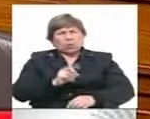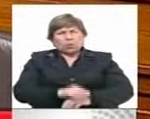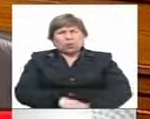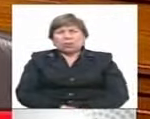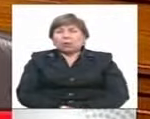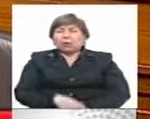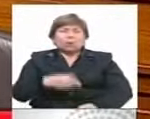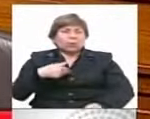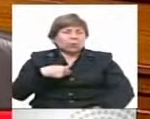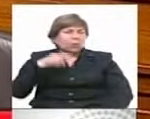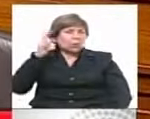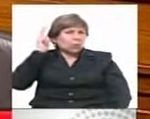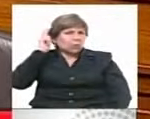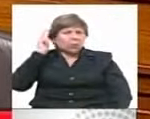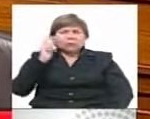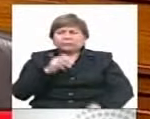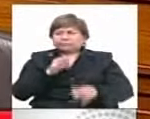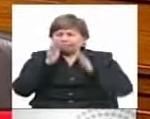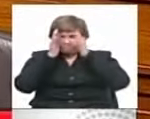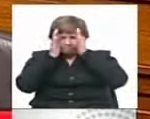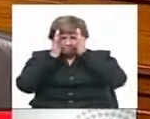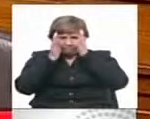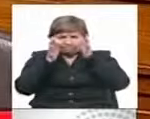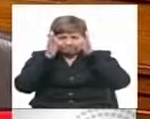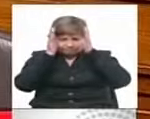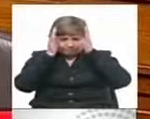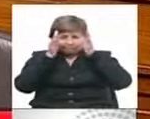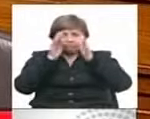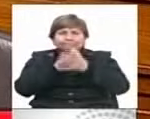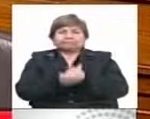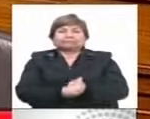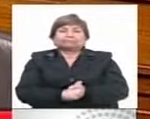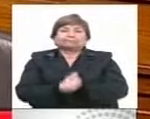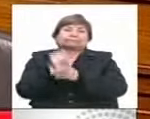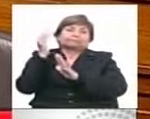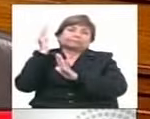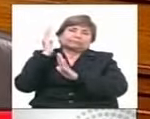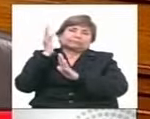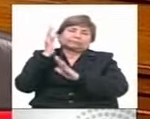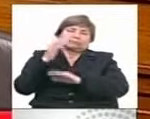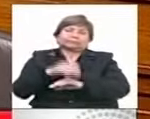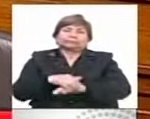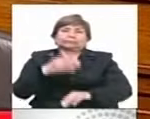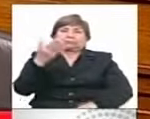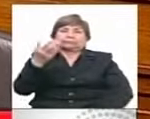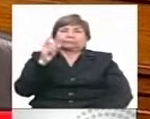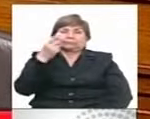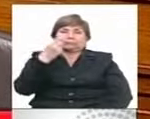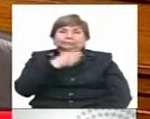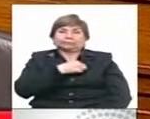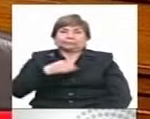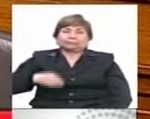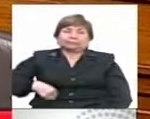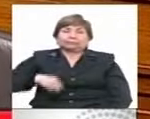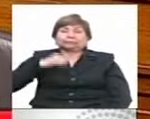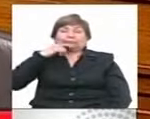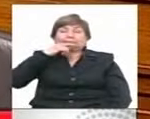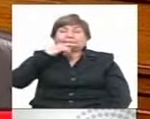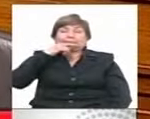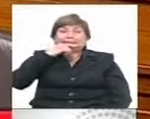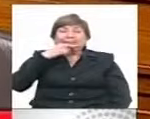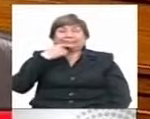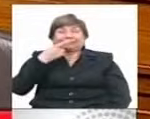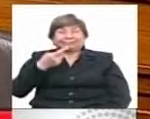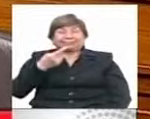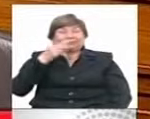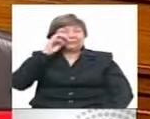He escuchado atentamente la exposición de la primera ministra cuando se